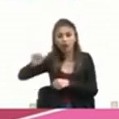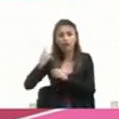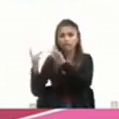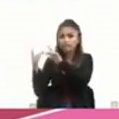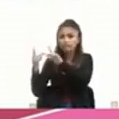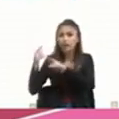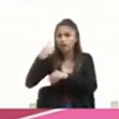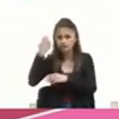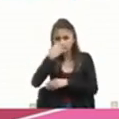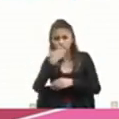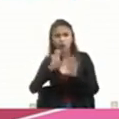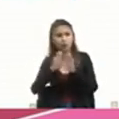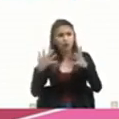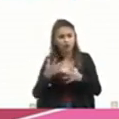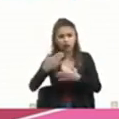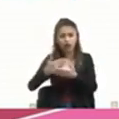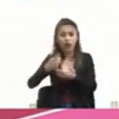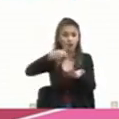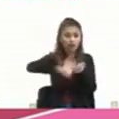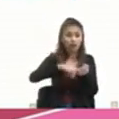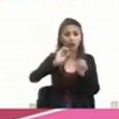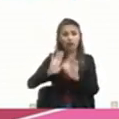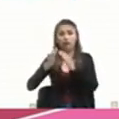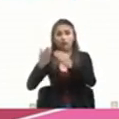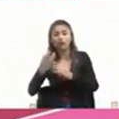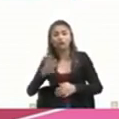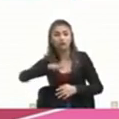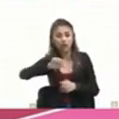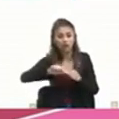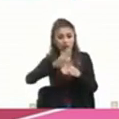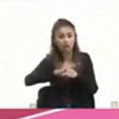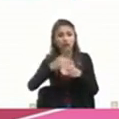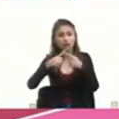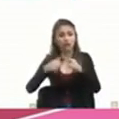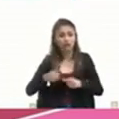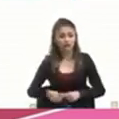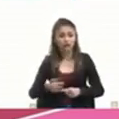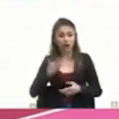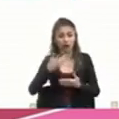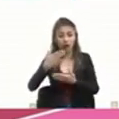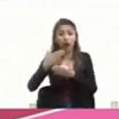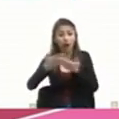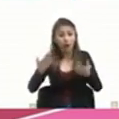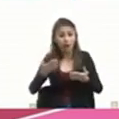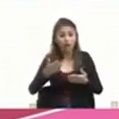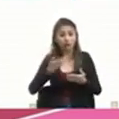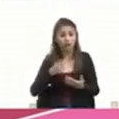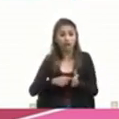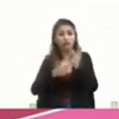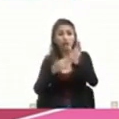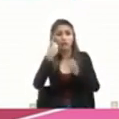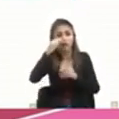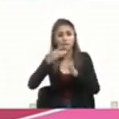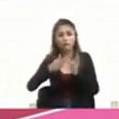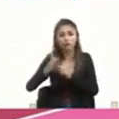los protocolos, tanto el interno, los protocolos administrativos, como los dos protocolos que hemos emitido hasta ahora para los actos del